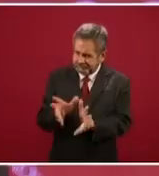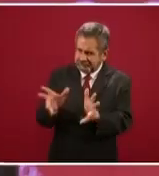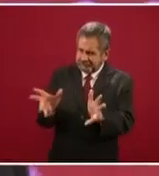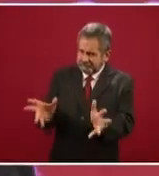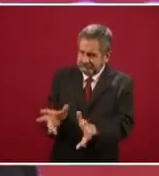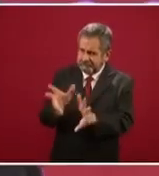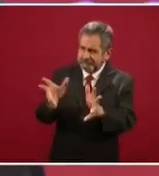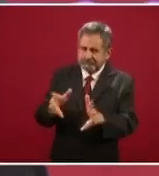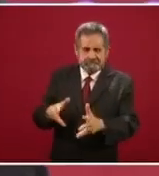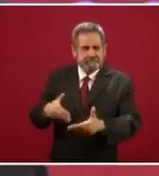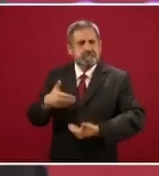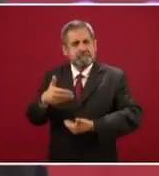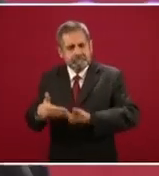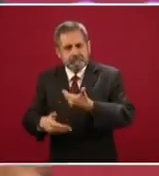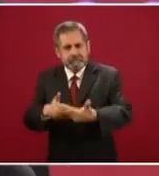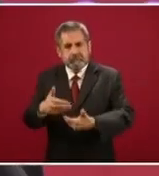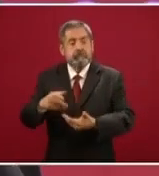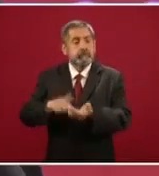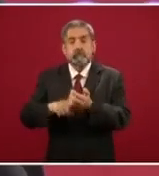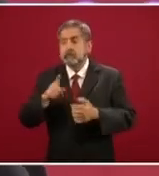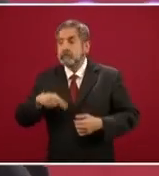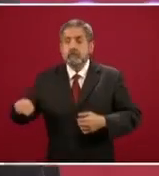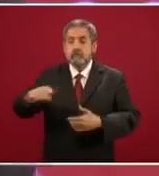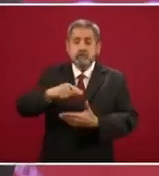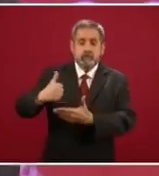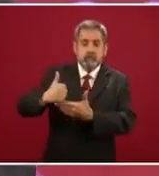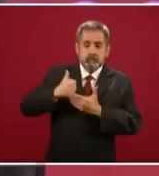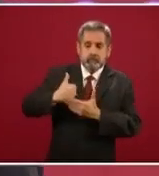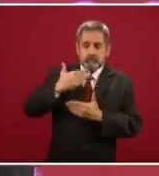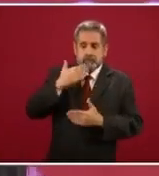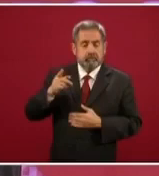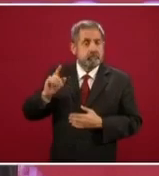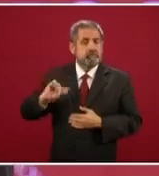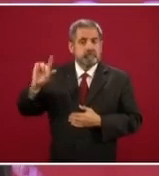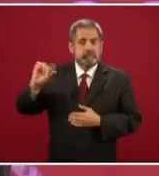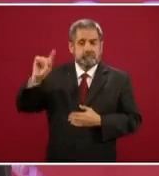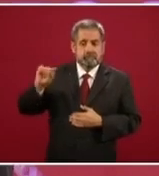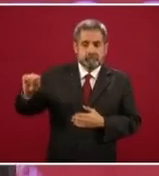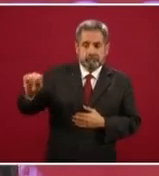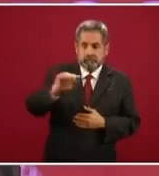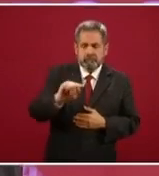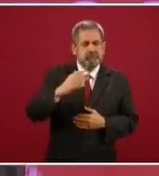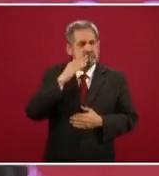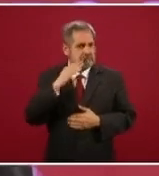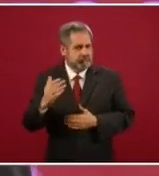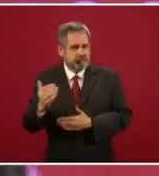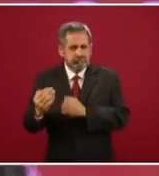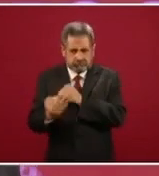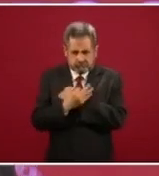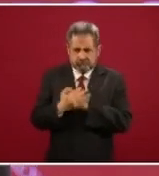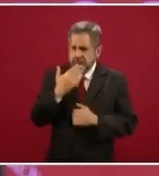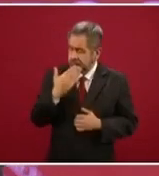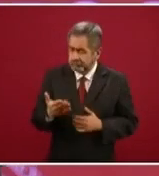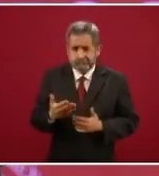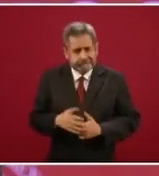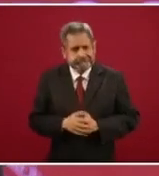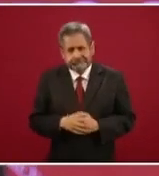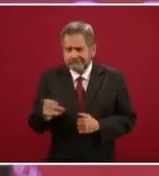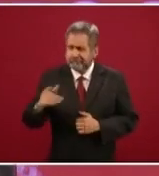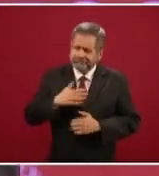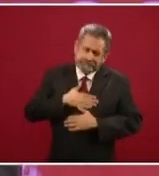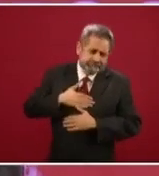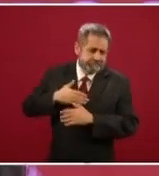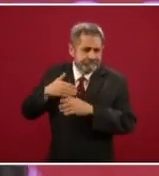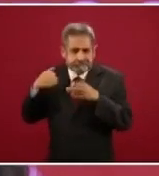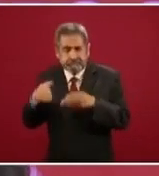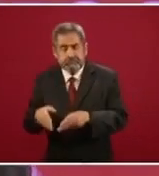ayudando los servidores públicos que son de primera, muy comprometidos,